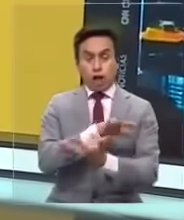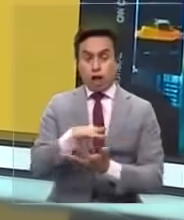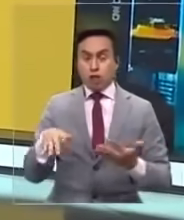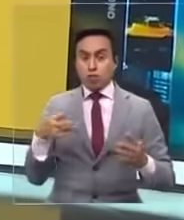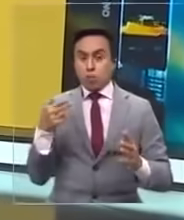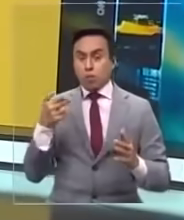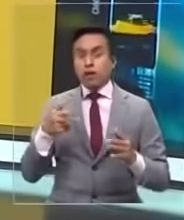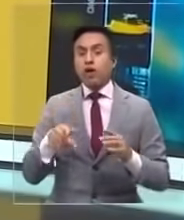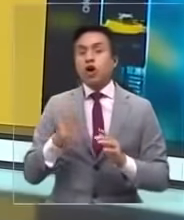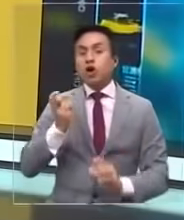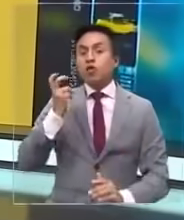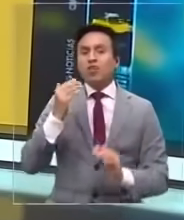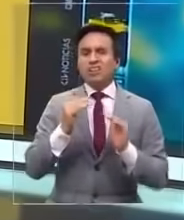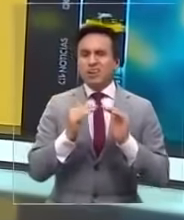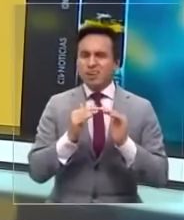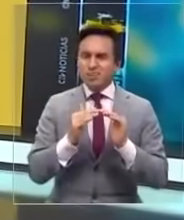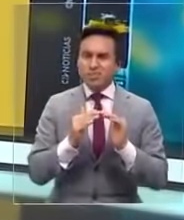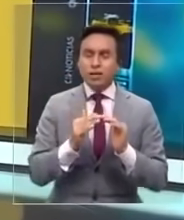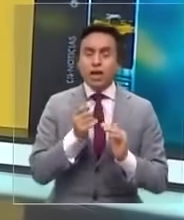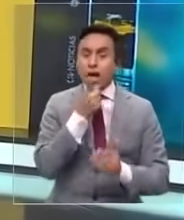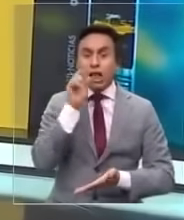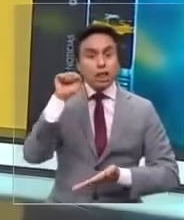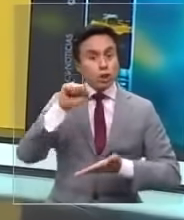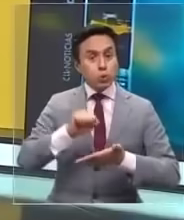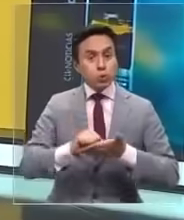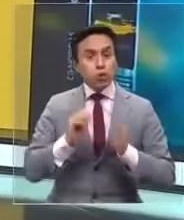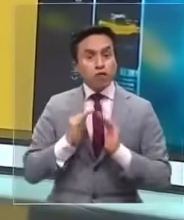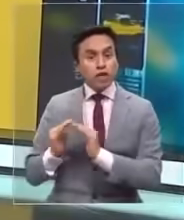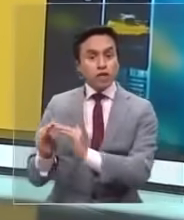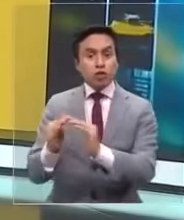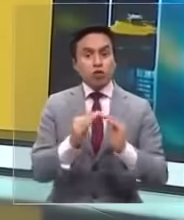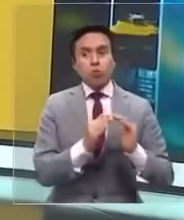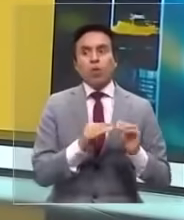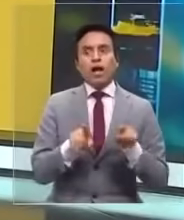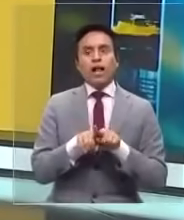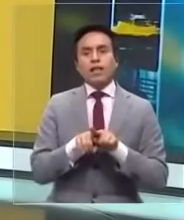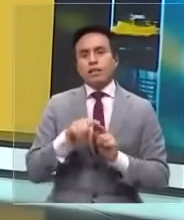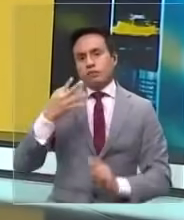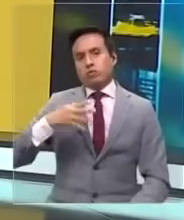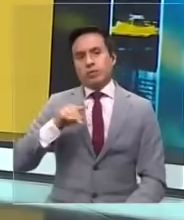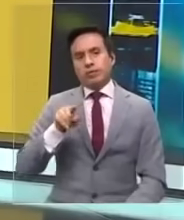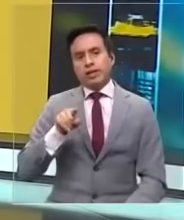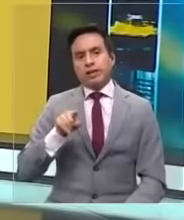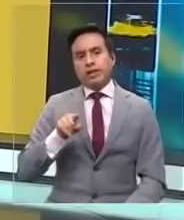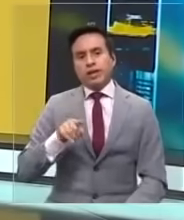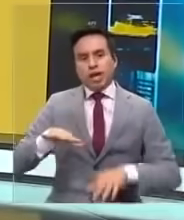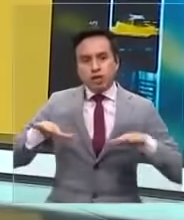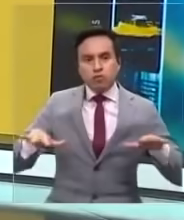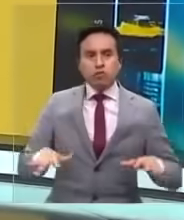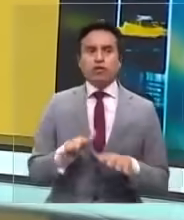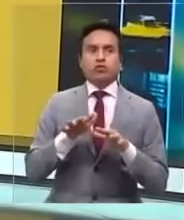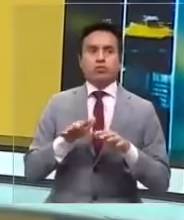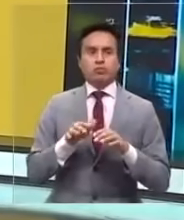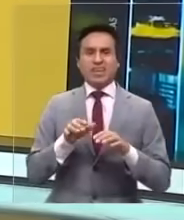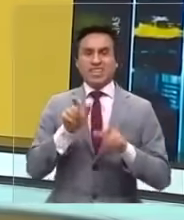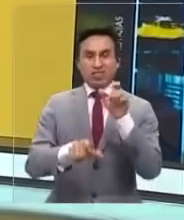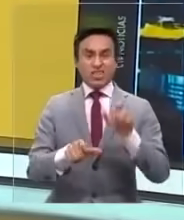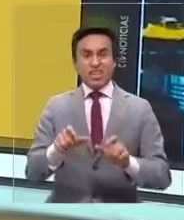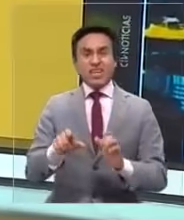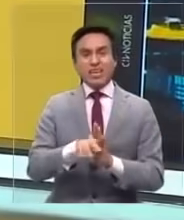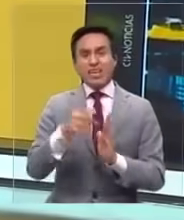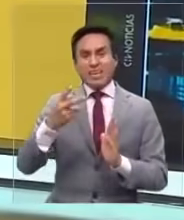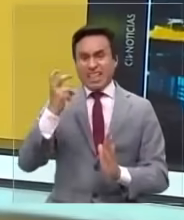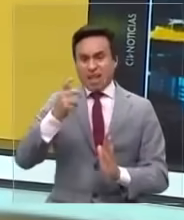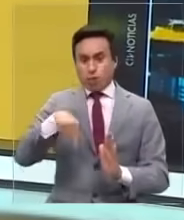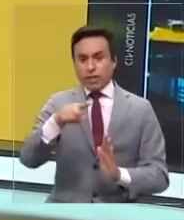especialmente relativos a robos en casas. Las denuncias de los vecinos son una parte fundamental de este esfuerzo para poner a esos